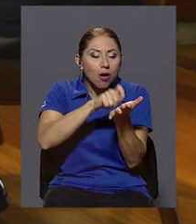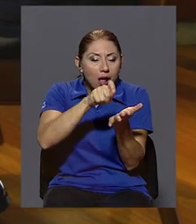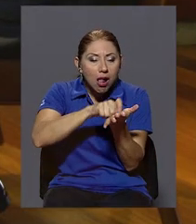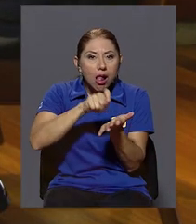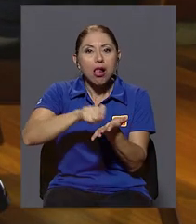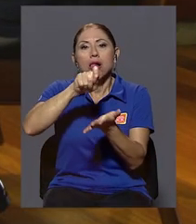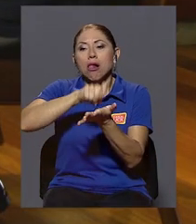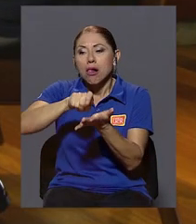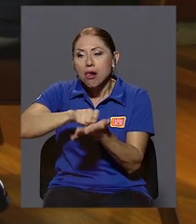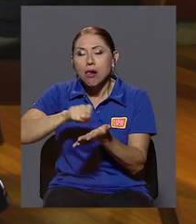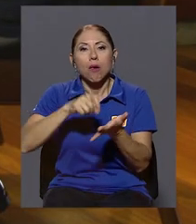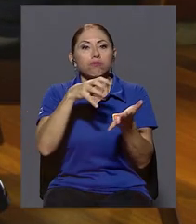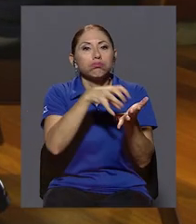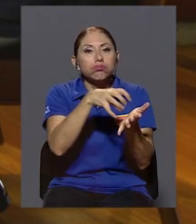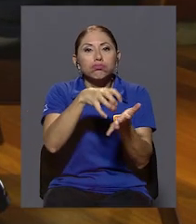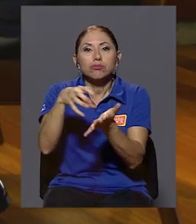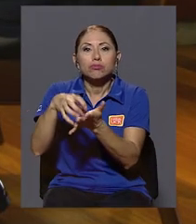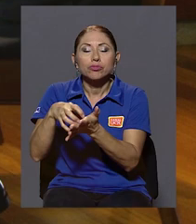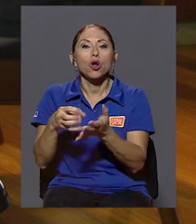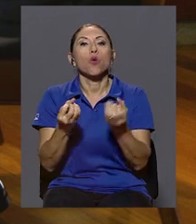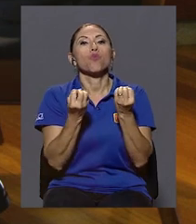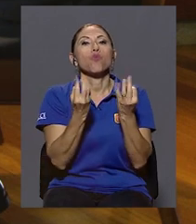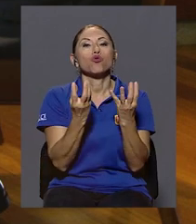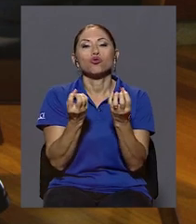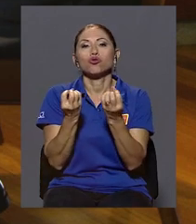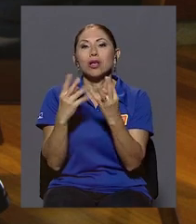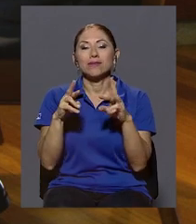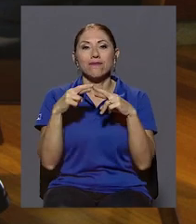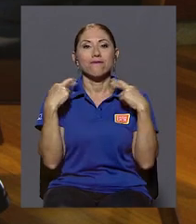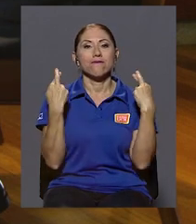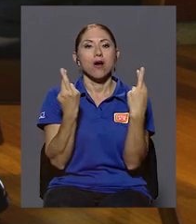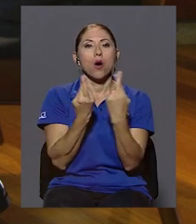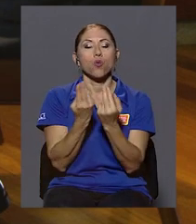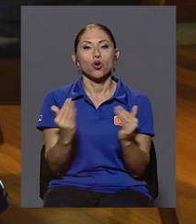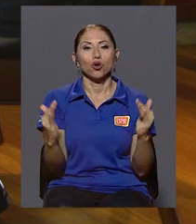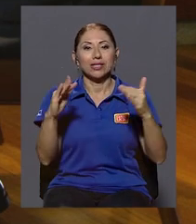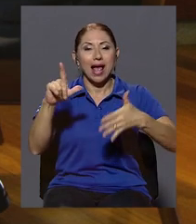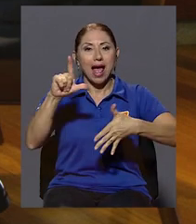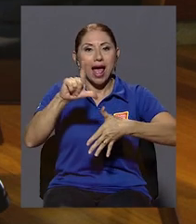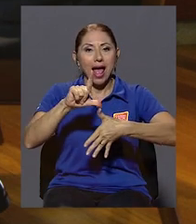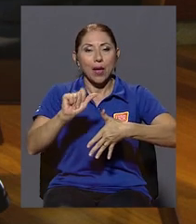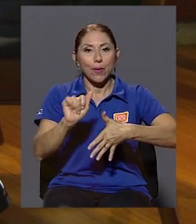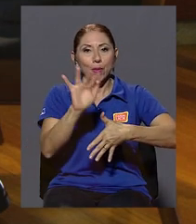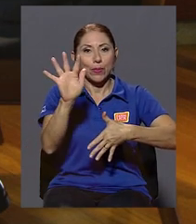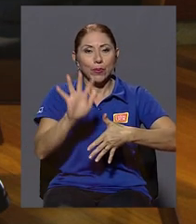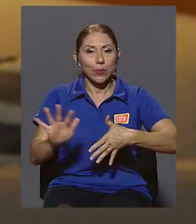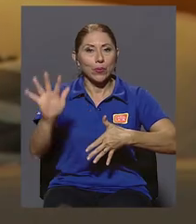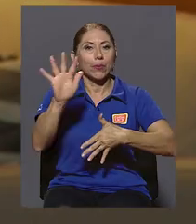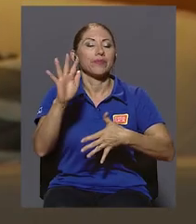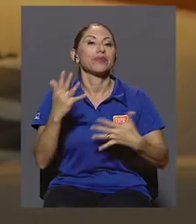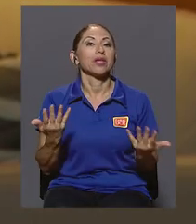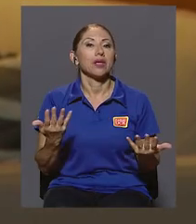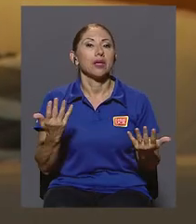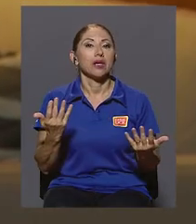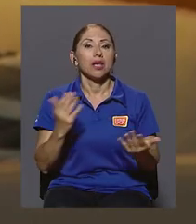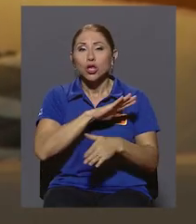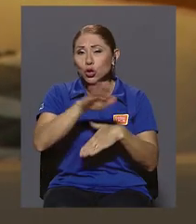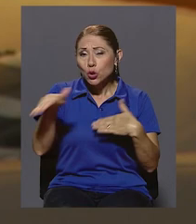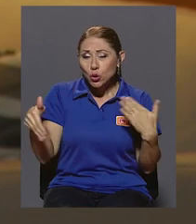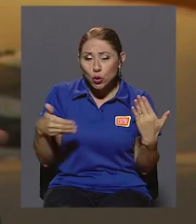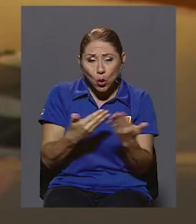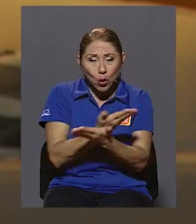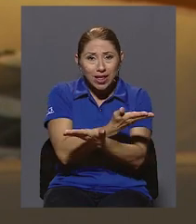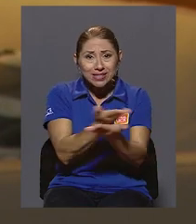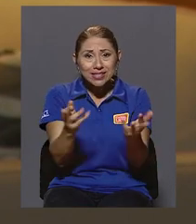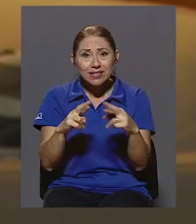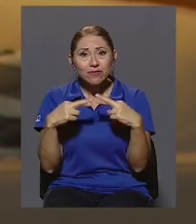documentos, se dan muchas reuniones en el ámbito latinoamericano y del Caribe, y todas